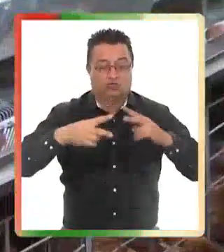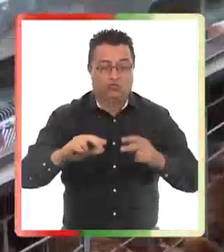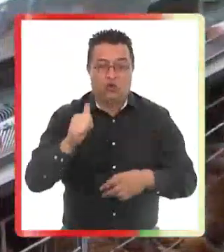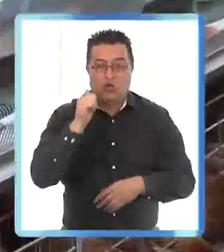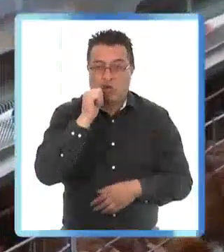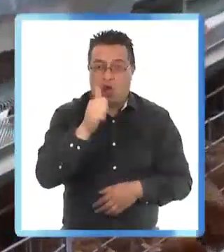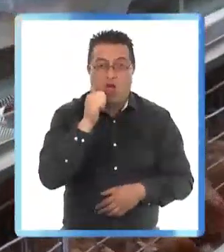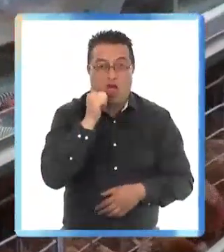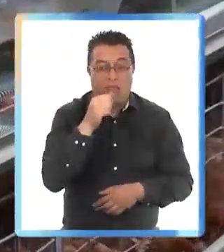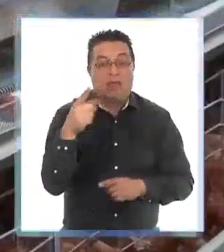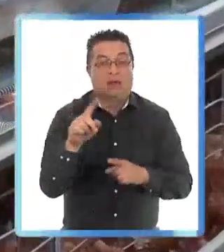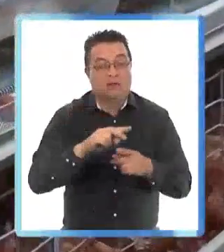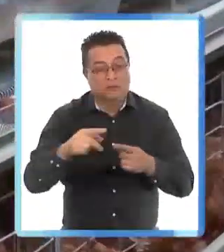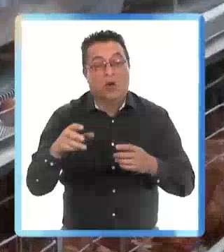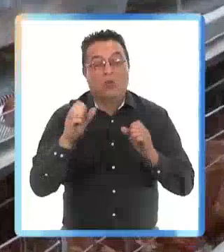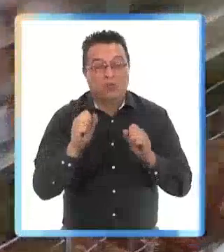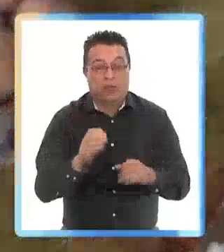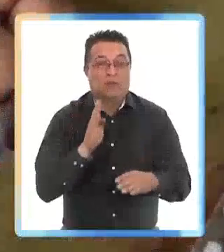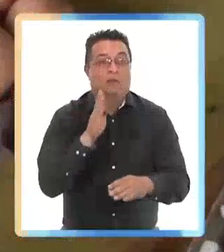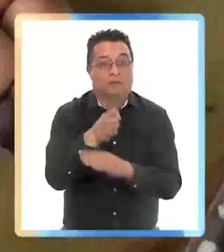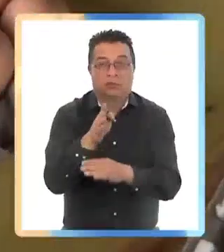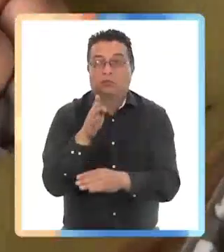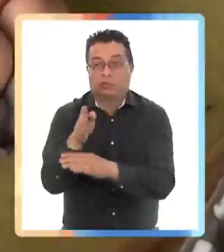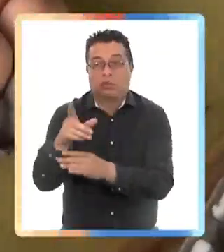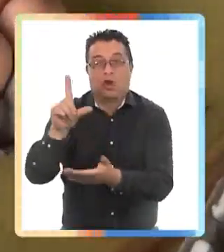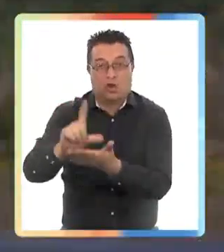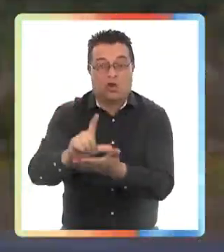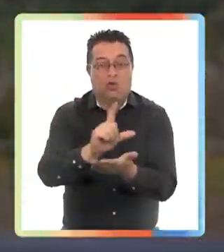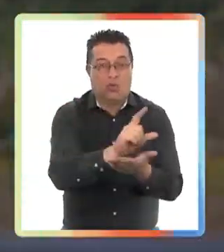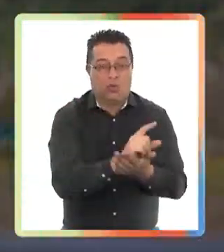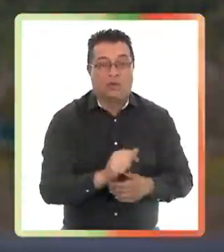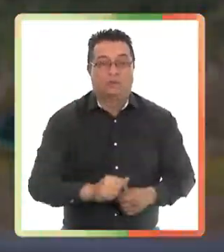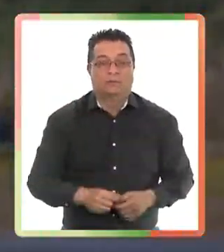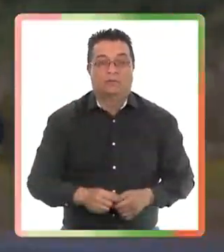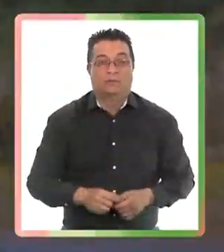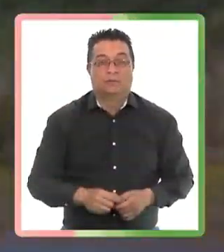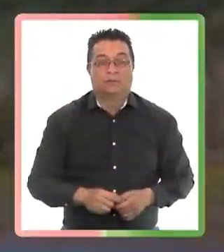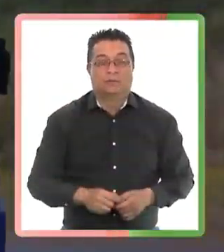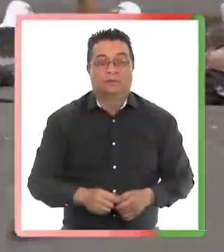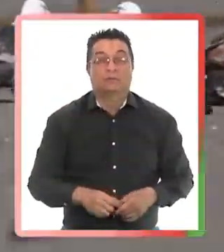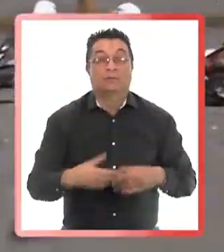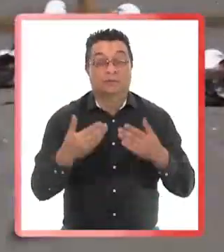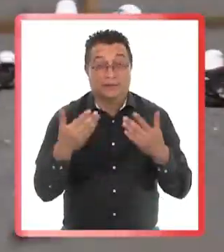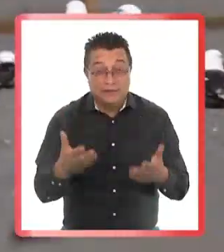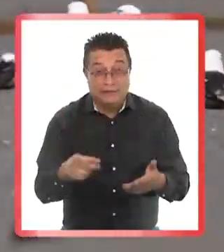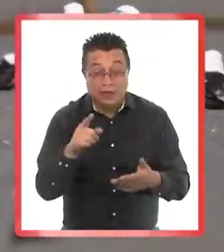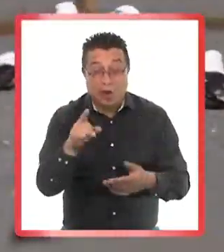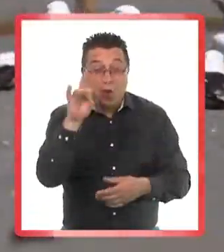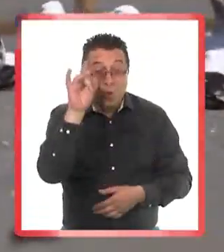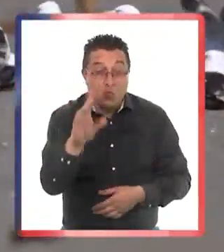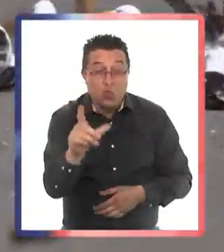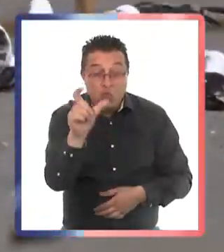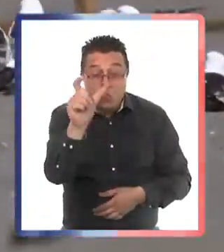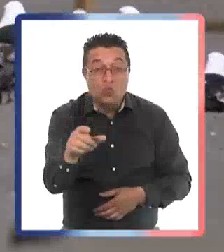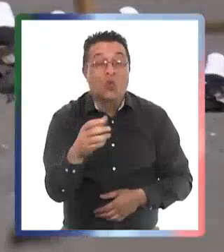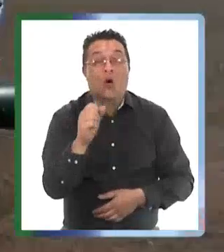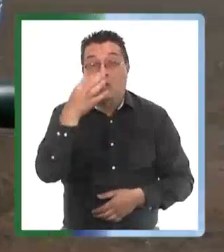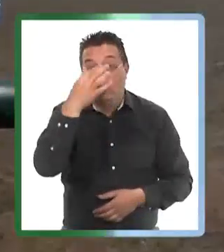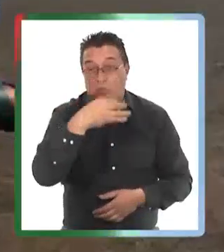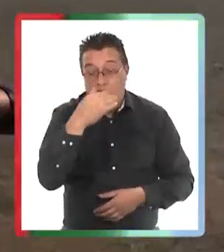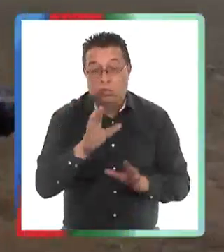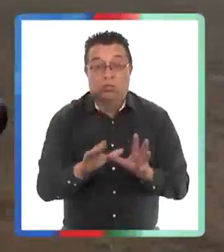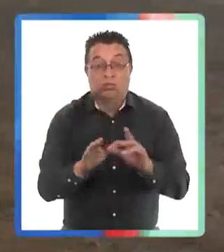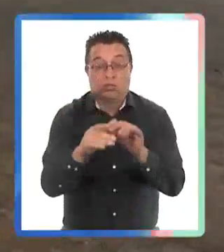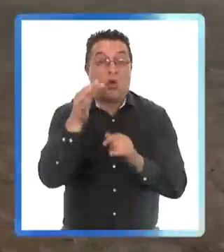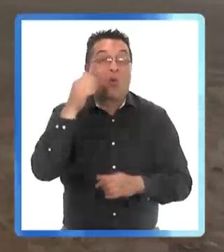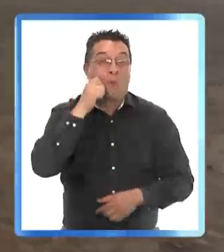funcionarios. Tenemos turnos todos los días de la semana con los turnos para que podamos asistir a los varamientos y a los llamados. Actualmente existe solo